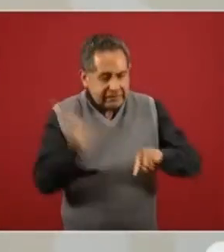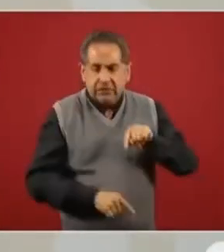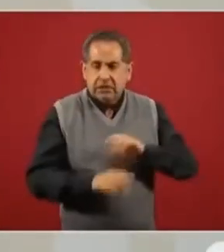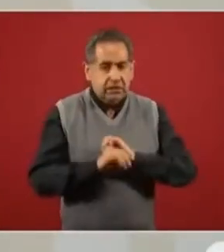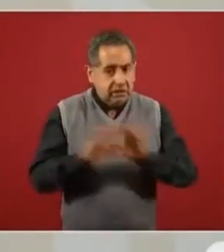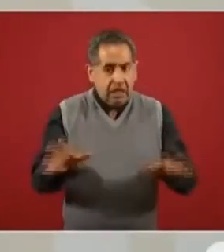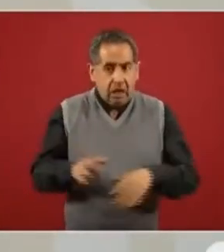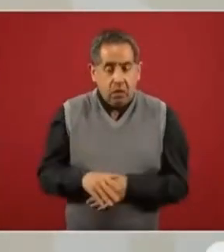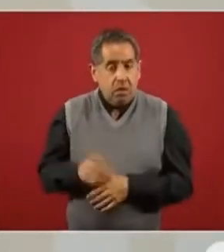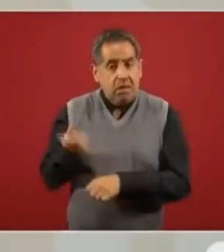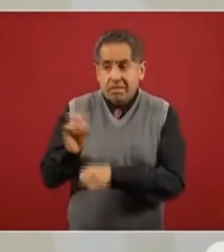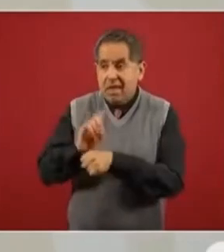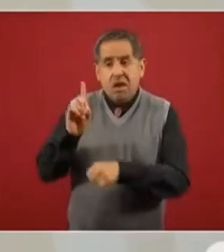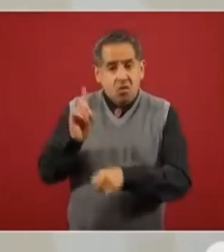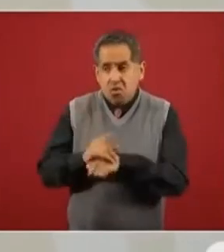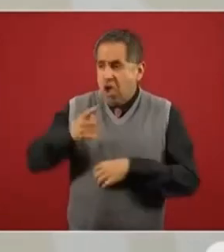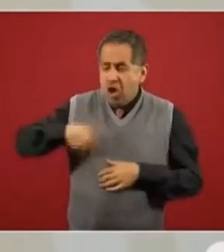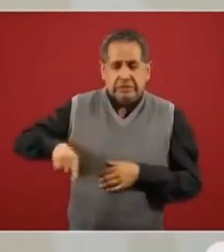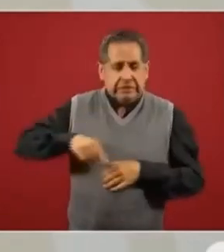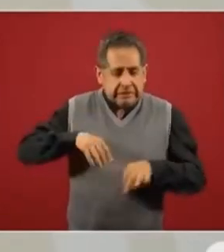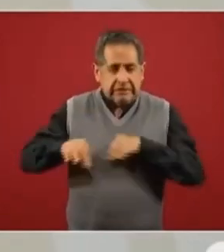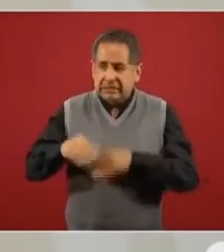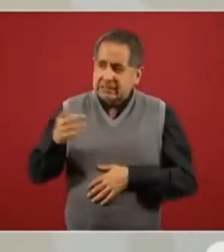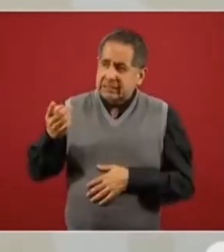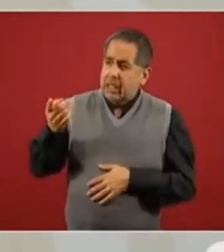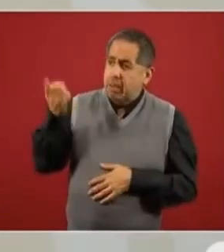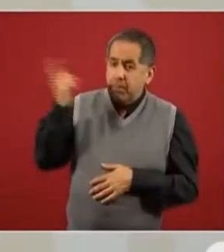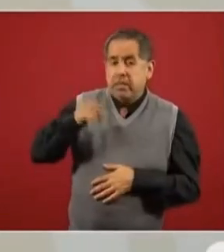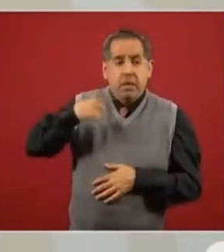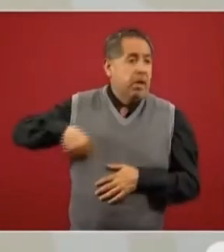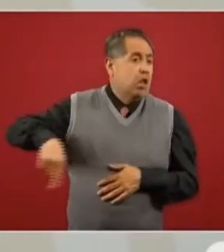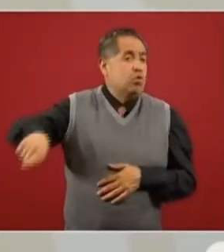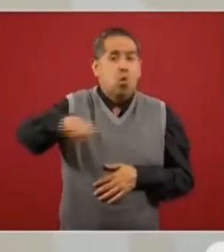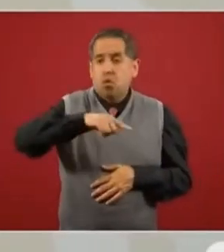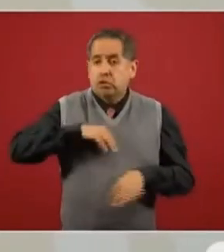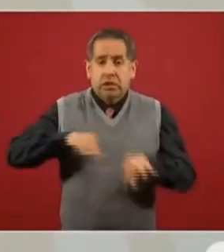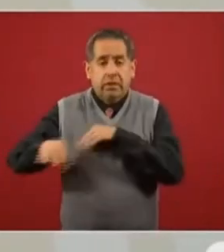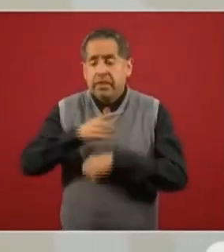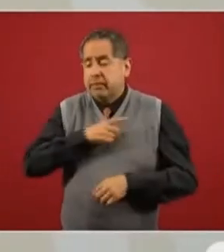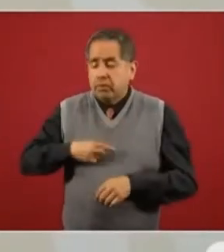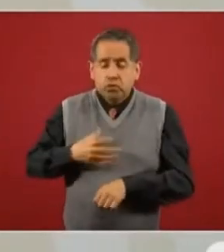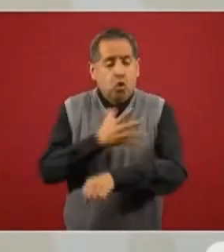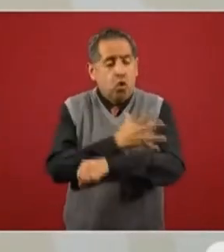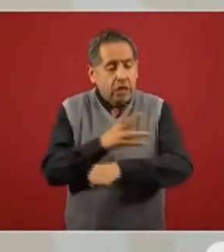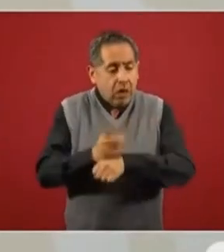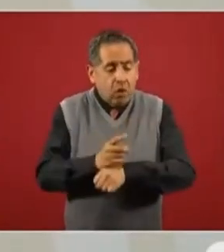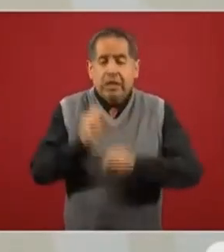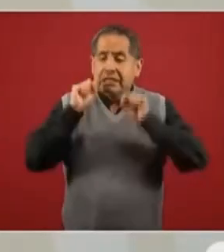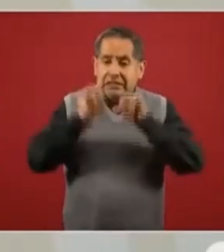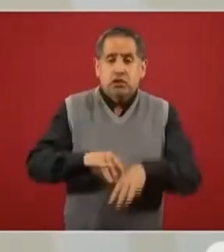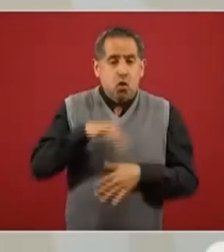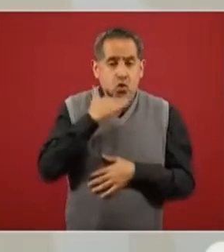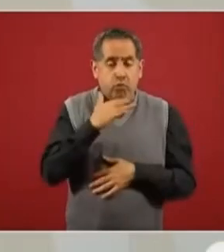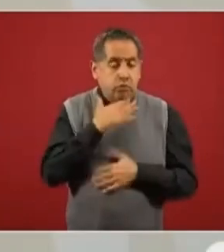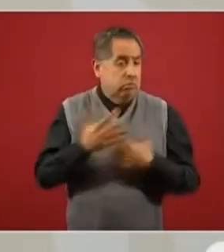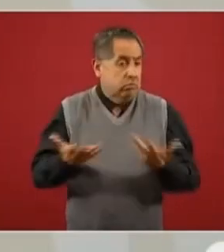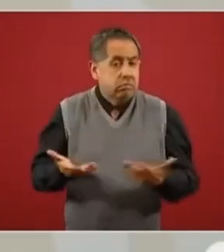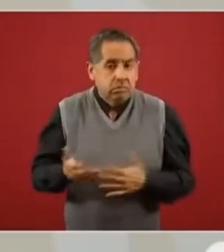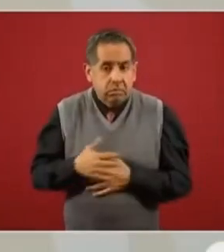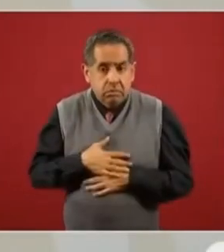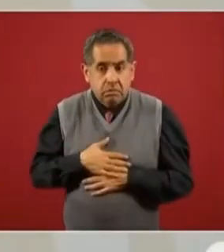explícito y diariamente indicado para todas y todos los funcionarios que somos parte del Gobierno de México. Y